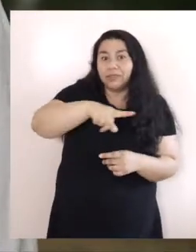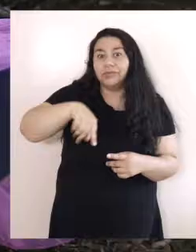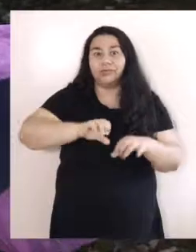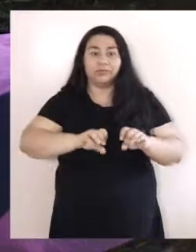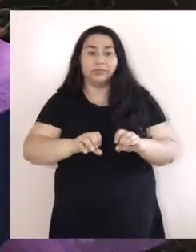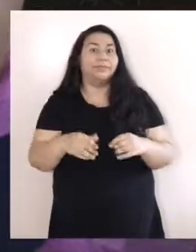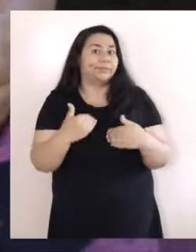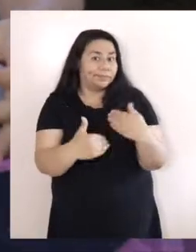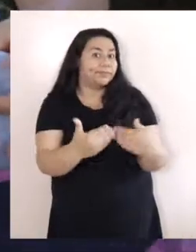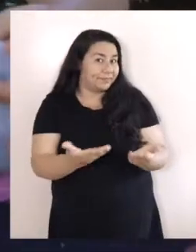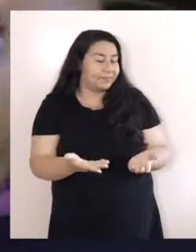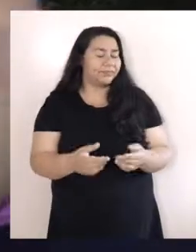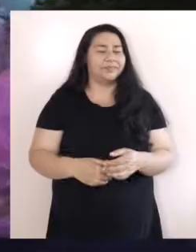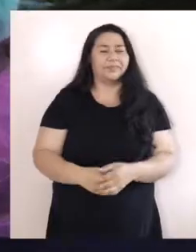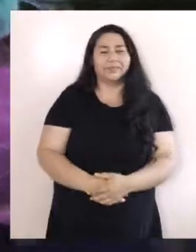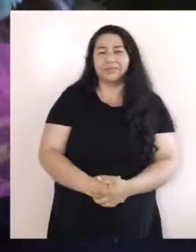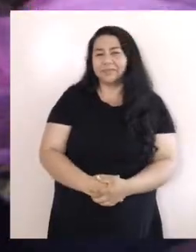educación.